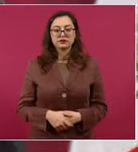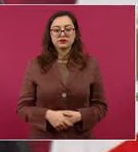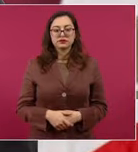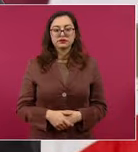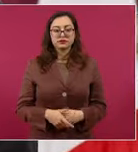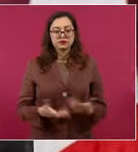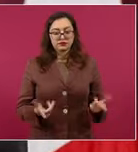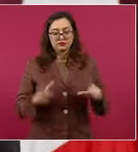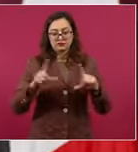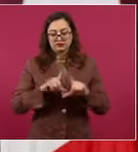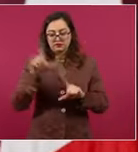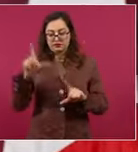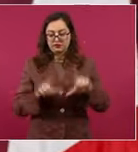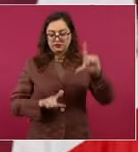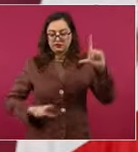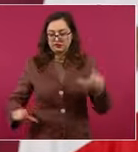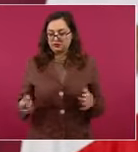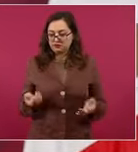nuestra soberanía